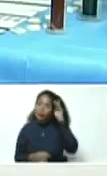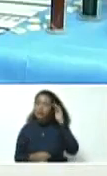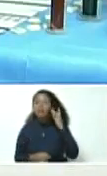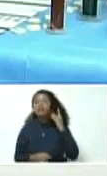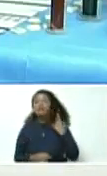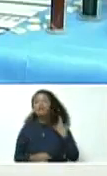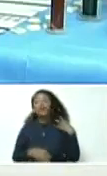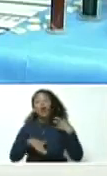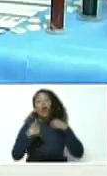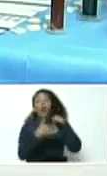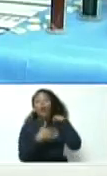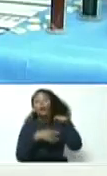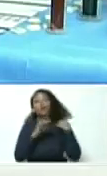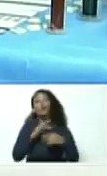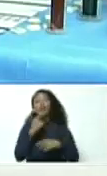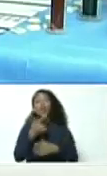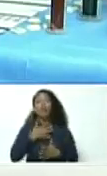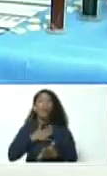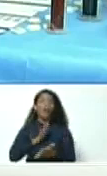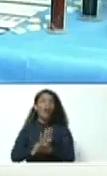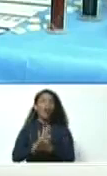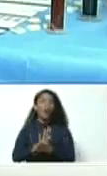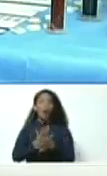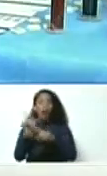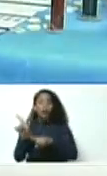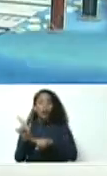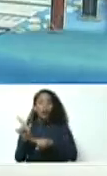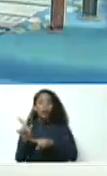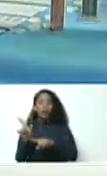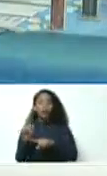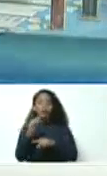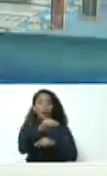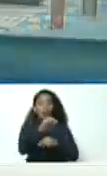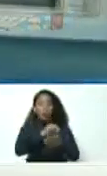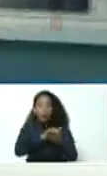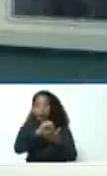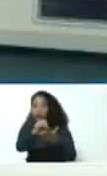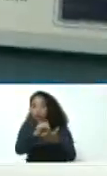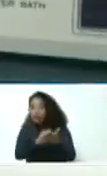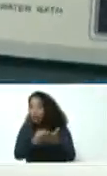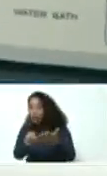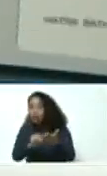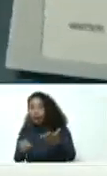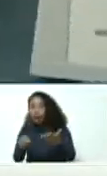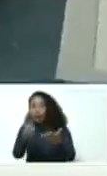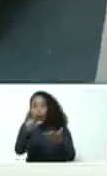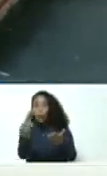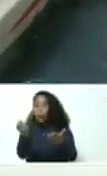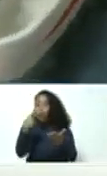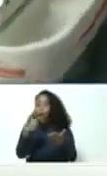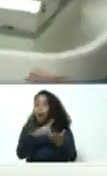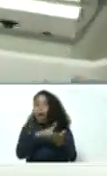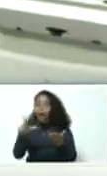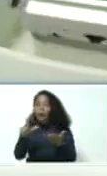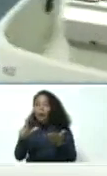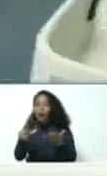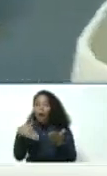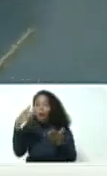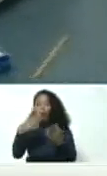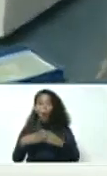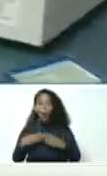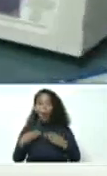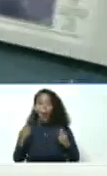Y cuando el médico te dice, tranquilo, que esto, pim, pum, pa, tómate esto y listo. Y después cuando te